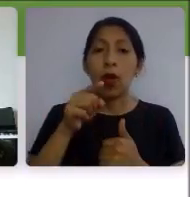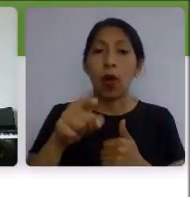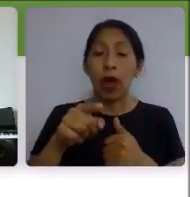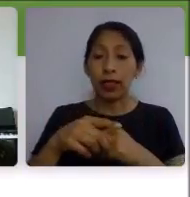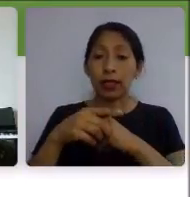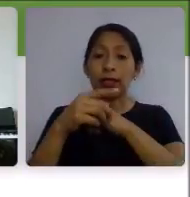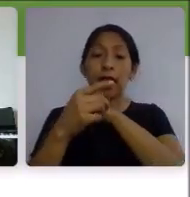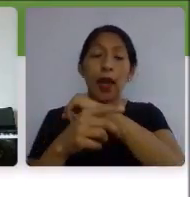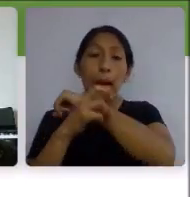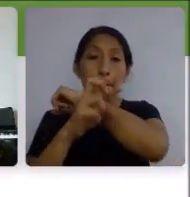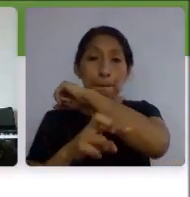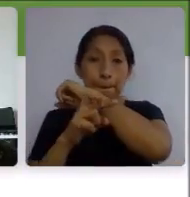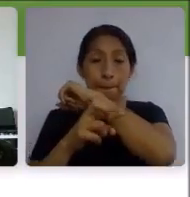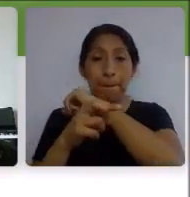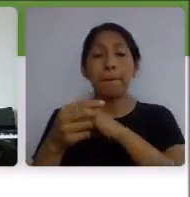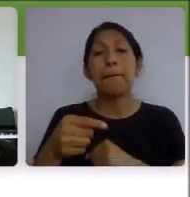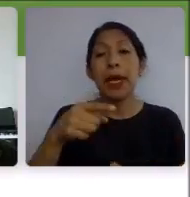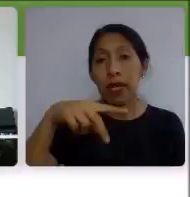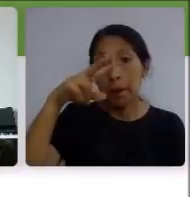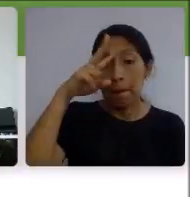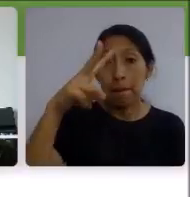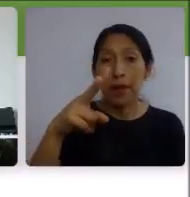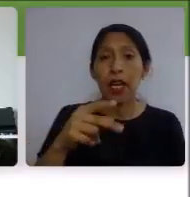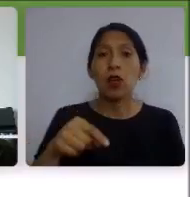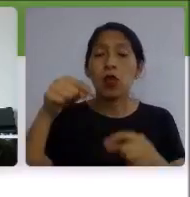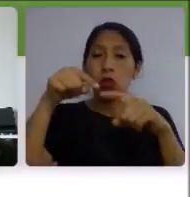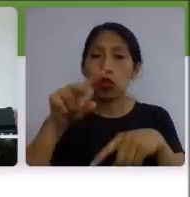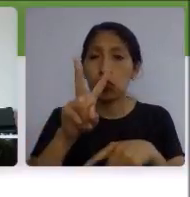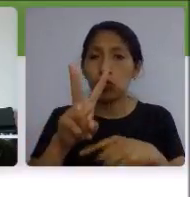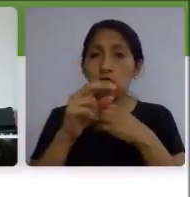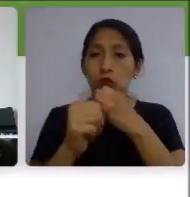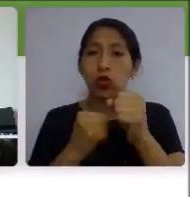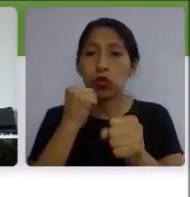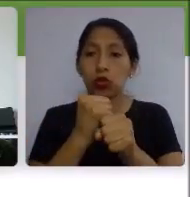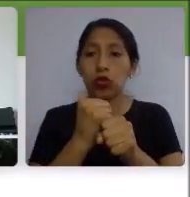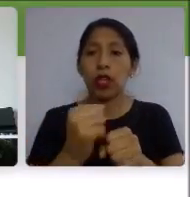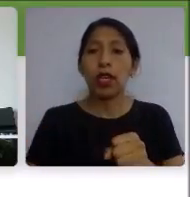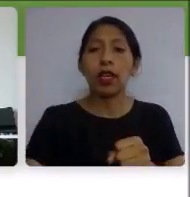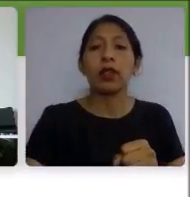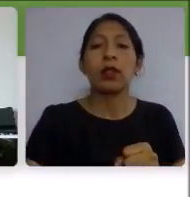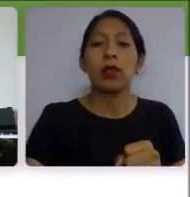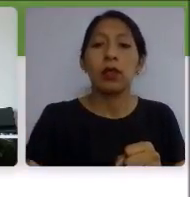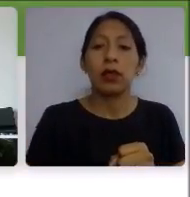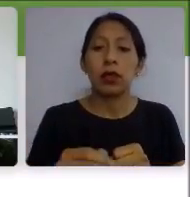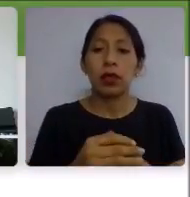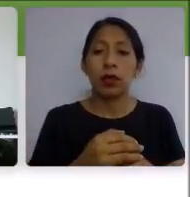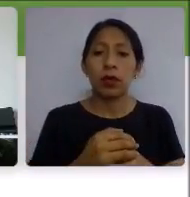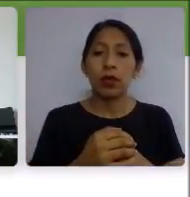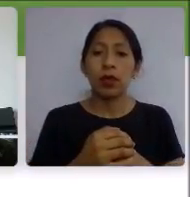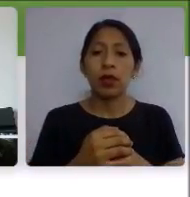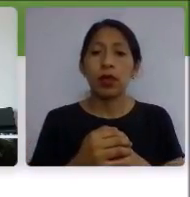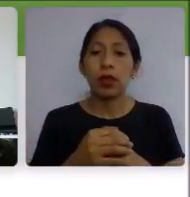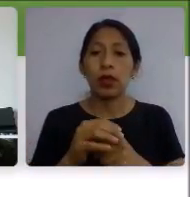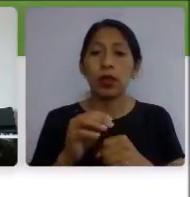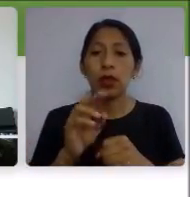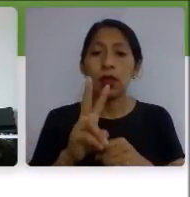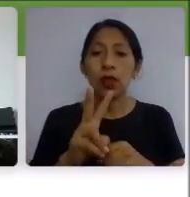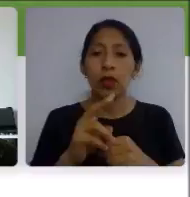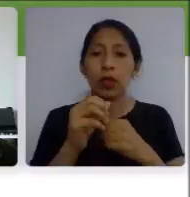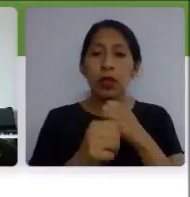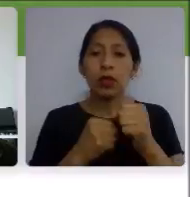Perú, haciendo zoom. En los próximos 2 años, Latinoamérica tiene un mercado potencial de